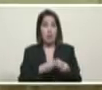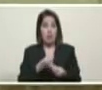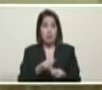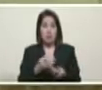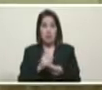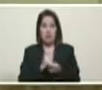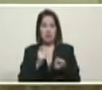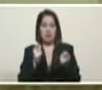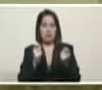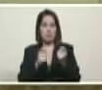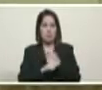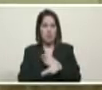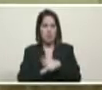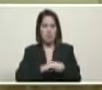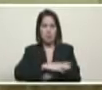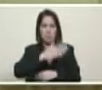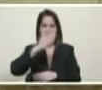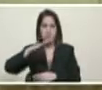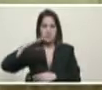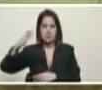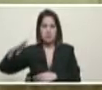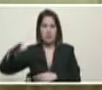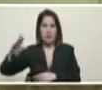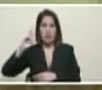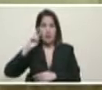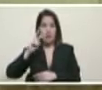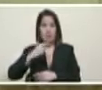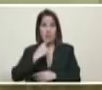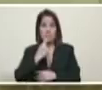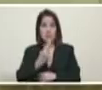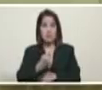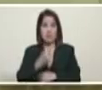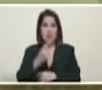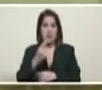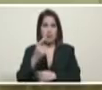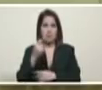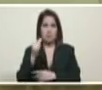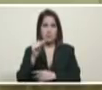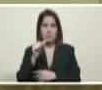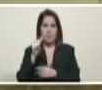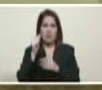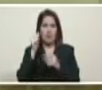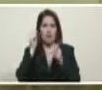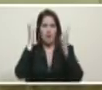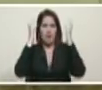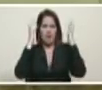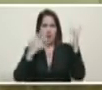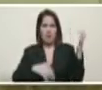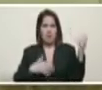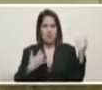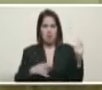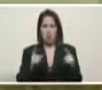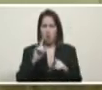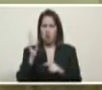cambiado de paisaje, como decía nuestro cantor del pueblo, Ali Primera. Uno cambia de